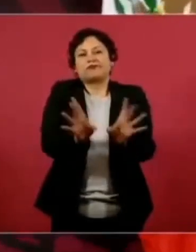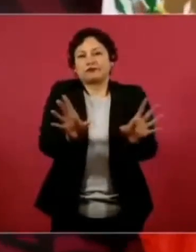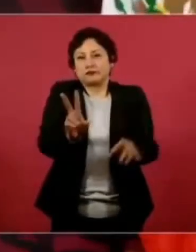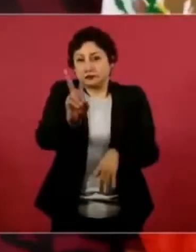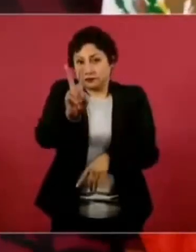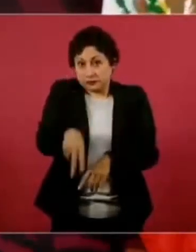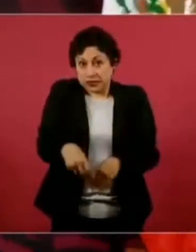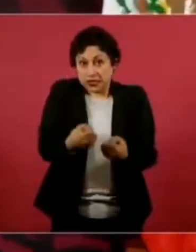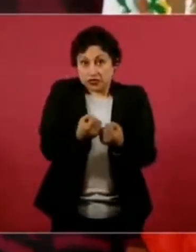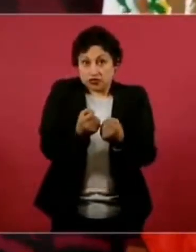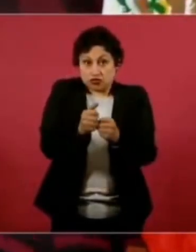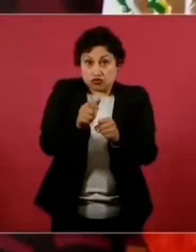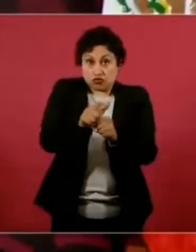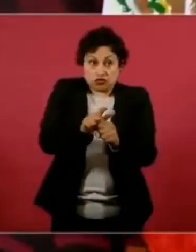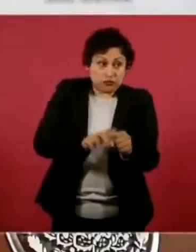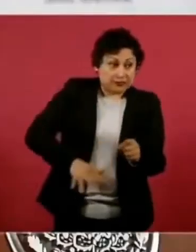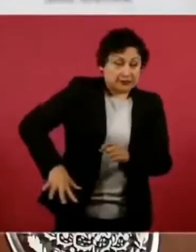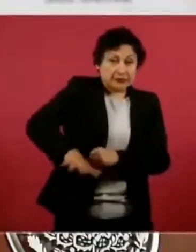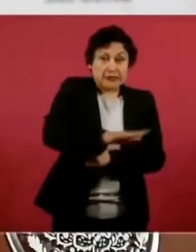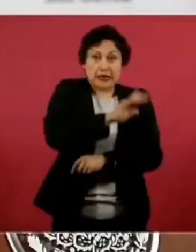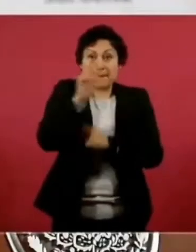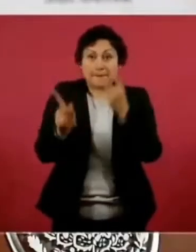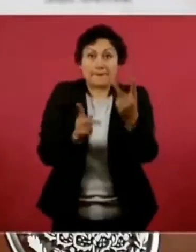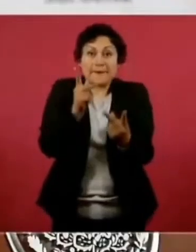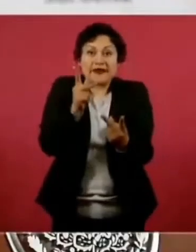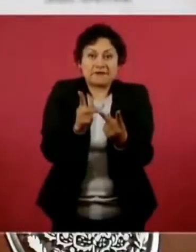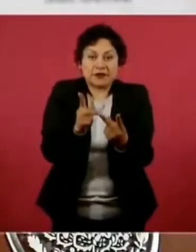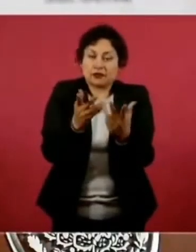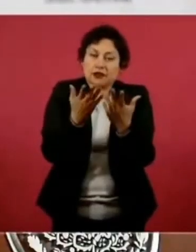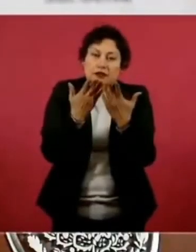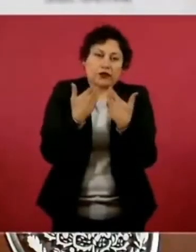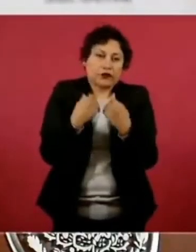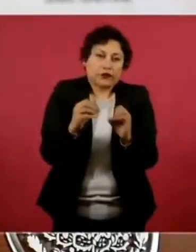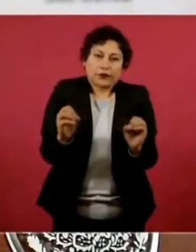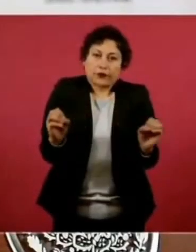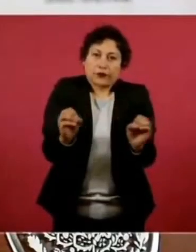más cuando durante 36 años